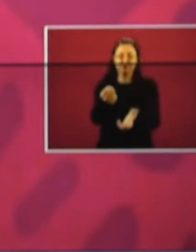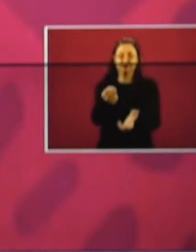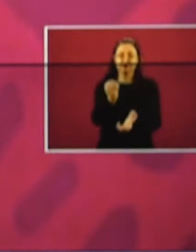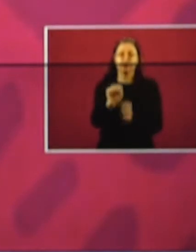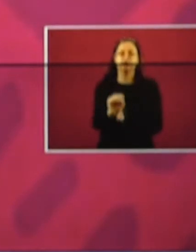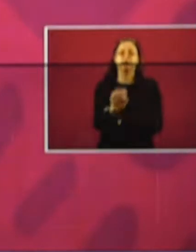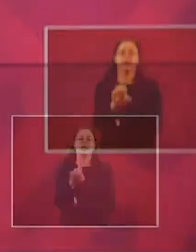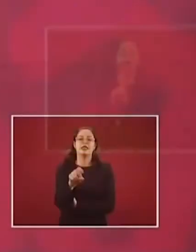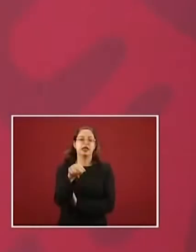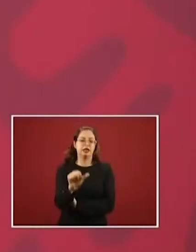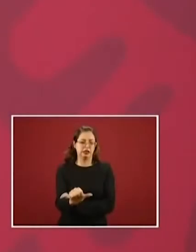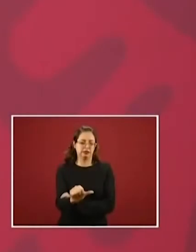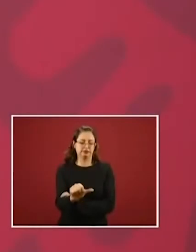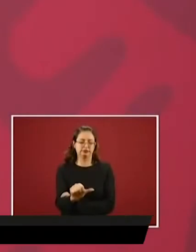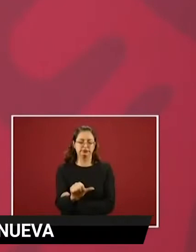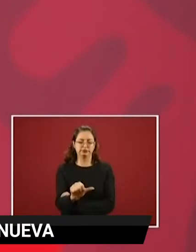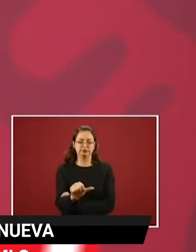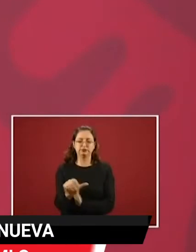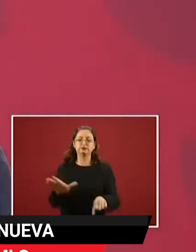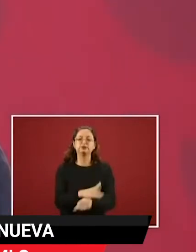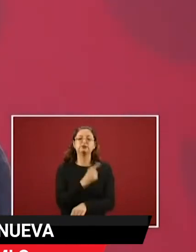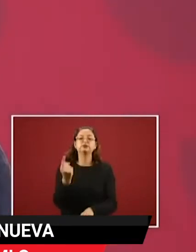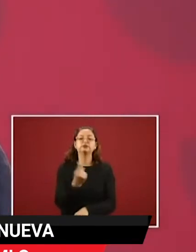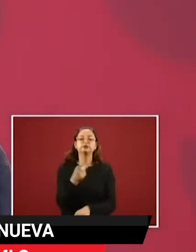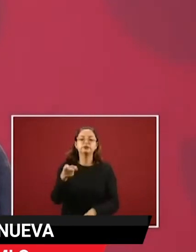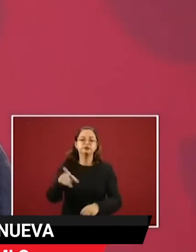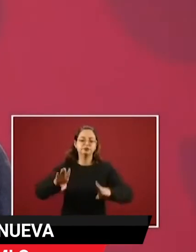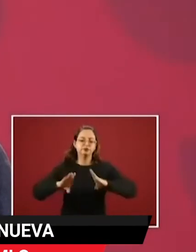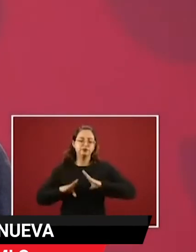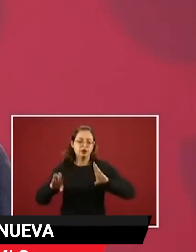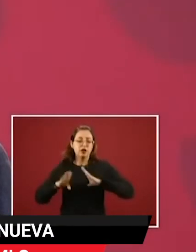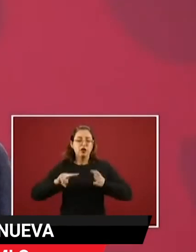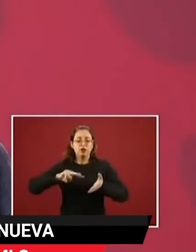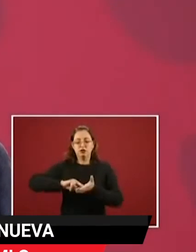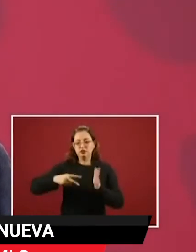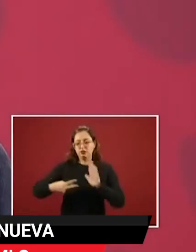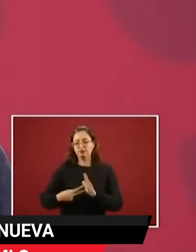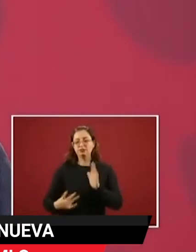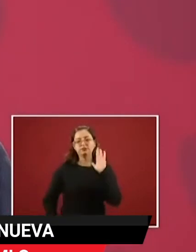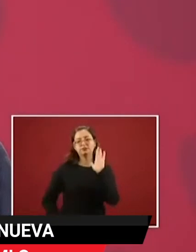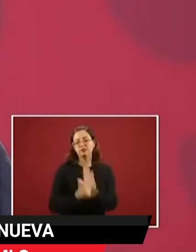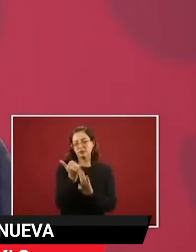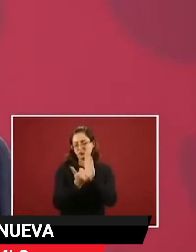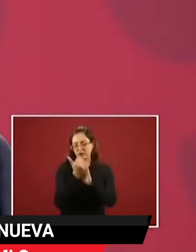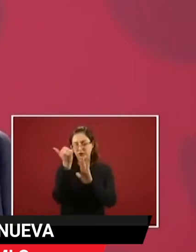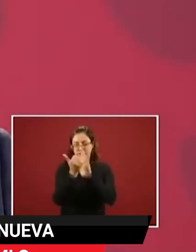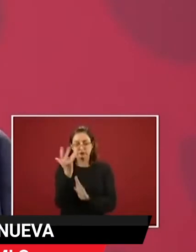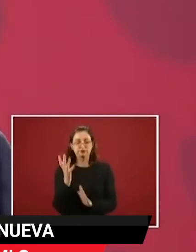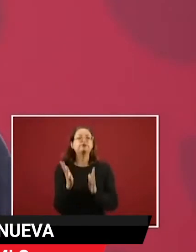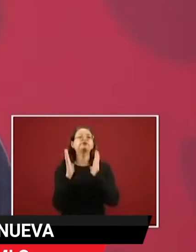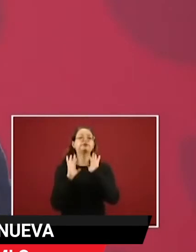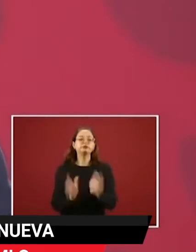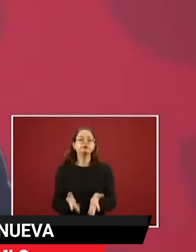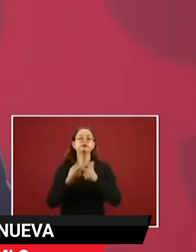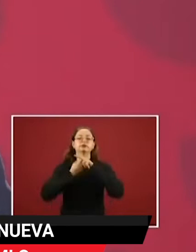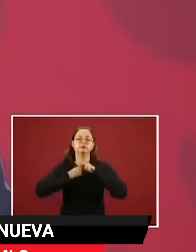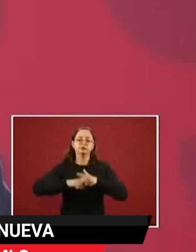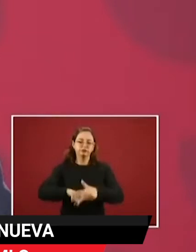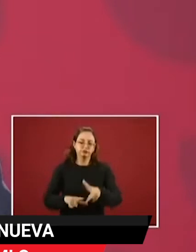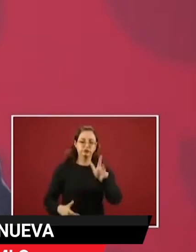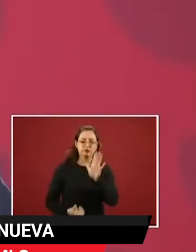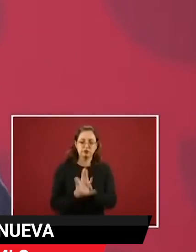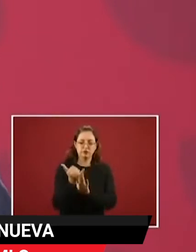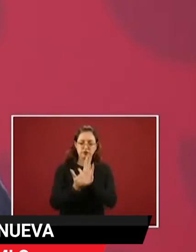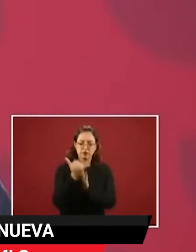medicina y enfermería en la ciudad de mexico en la que se explicará cuántos alumnos se van a recibir y qué capacidad tendrá la